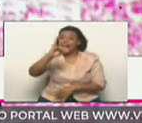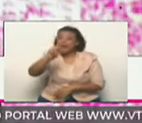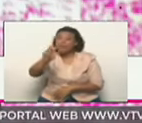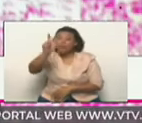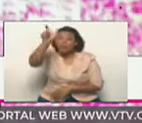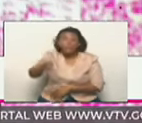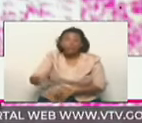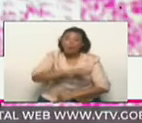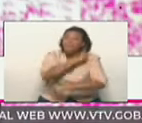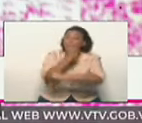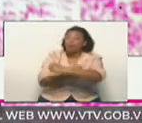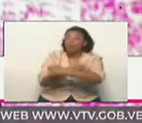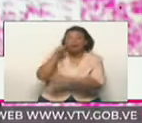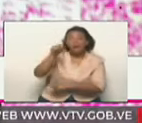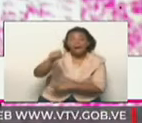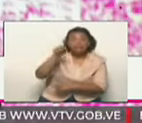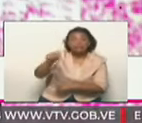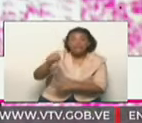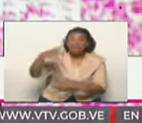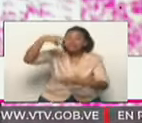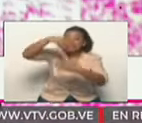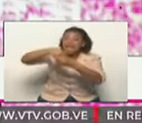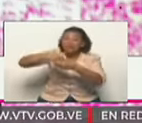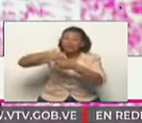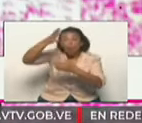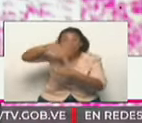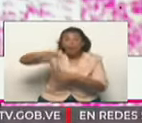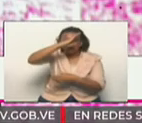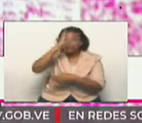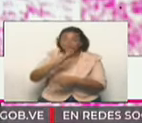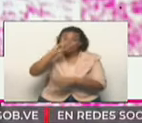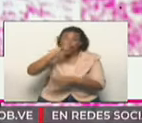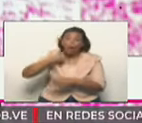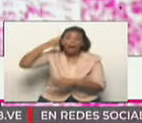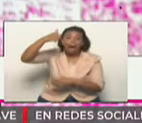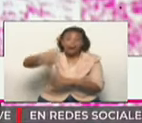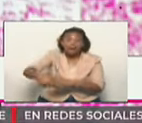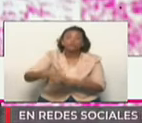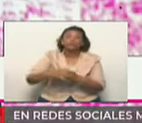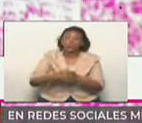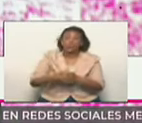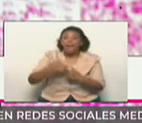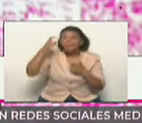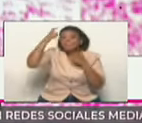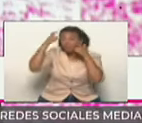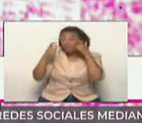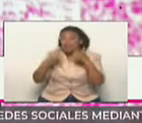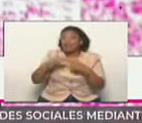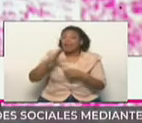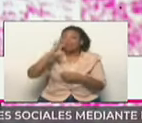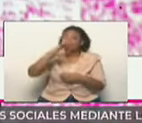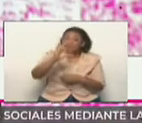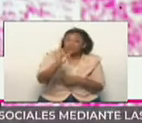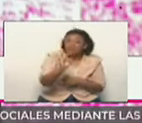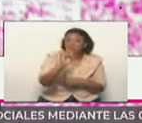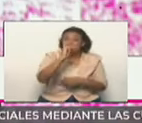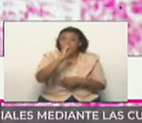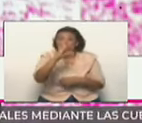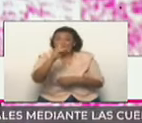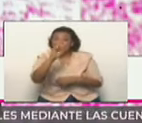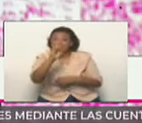poder dentro del poder en Brasil durante años. El comandante Fidel Castro, lo escuché muchas